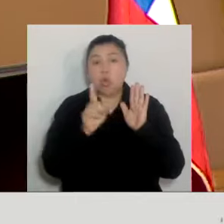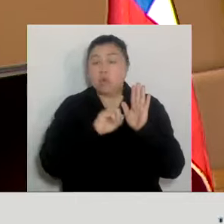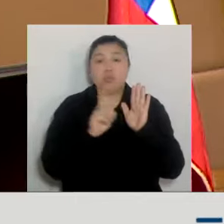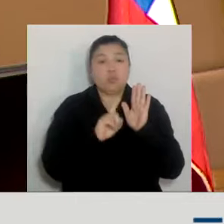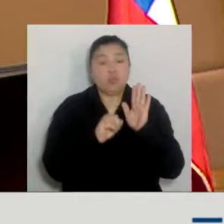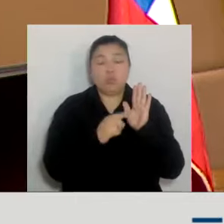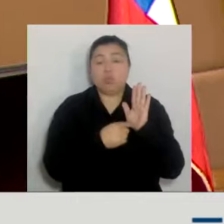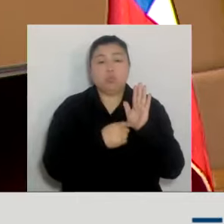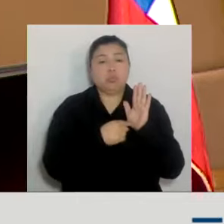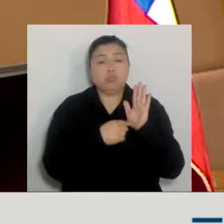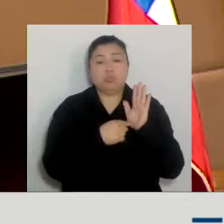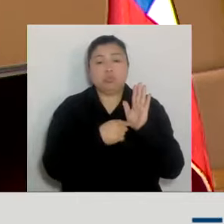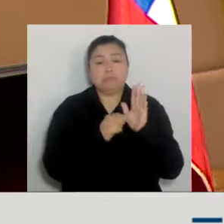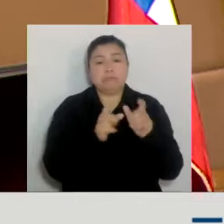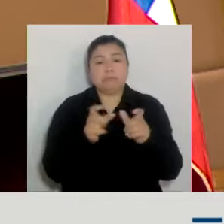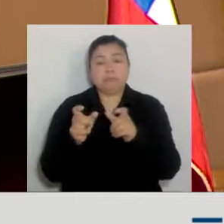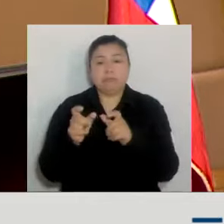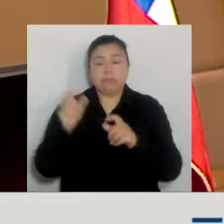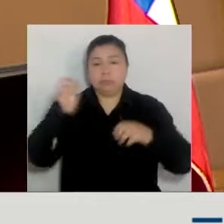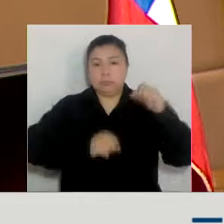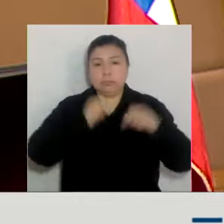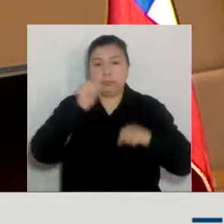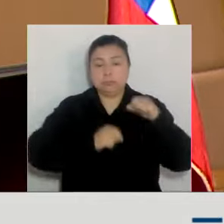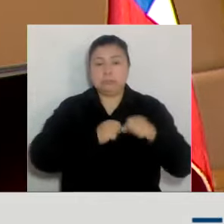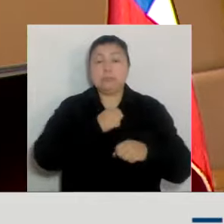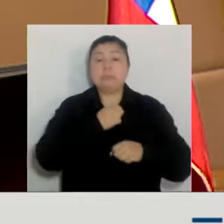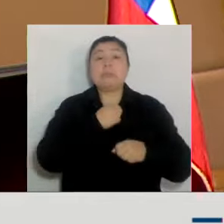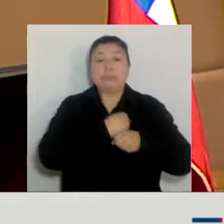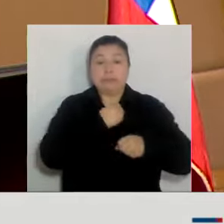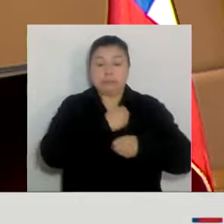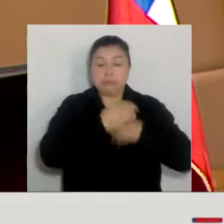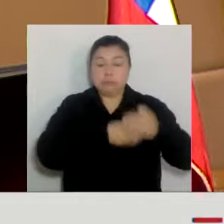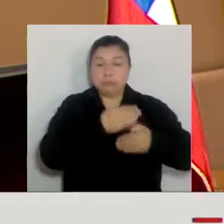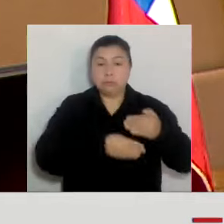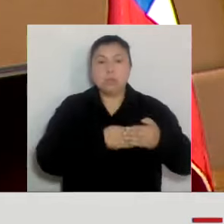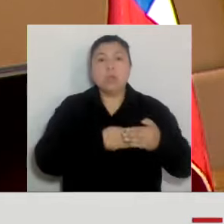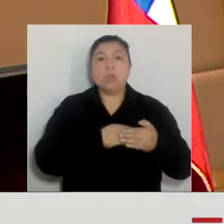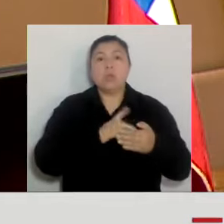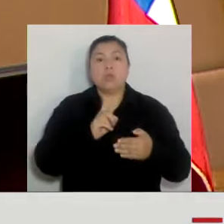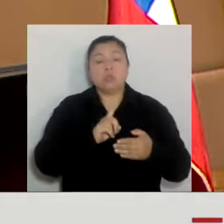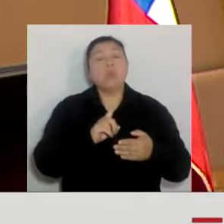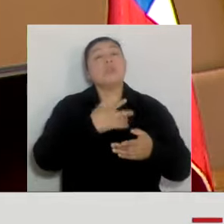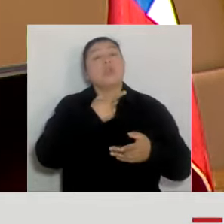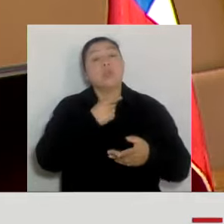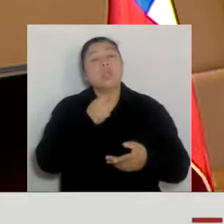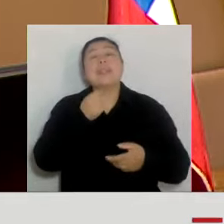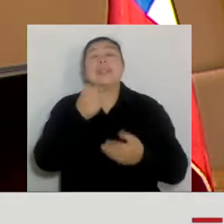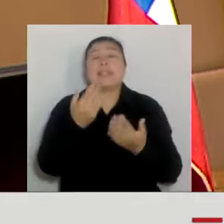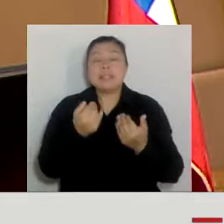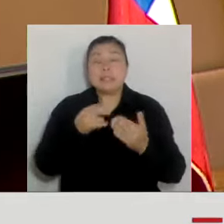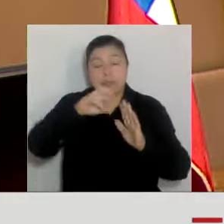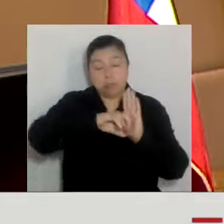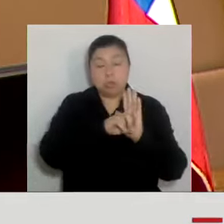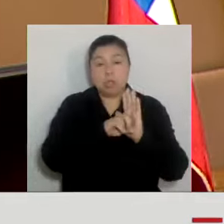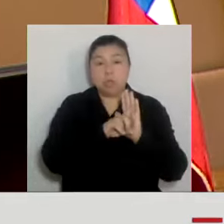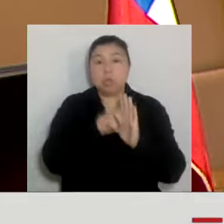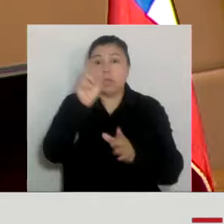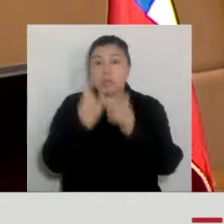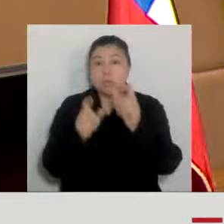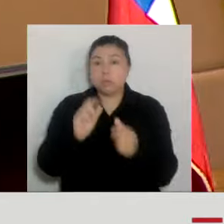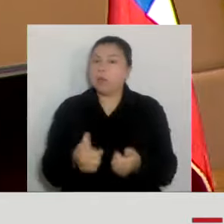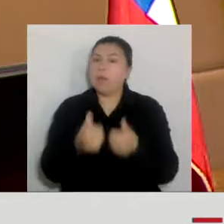ninguna producción si lo que pretende es asegurar que los consumidores estén bien informados y que se